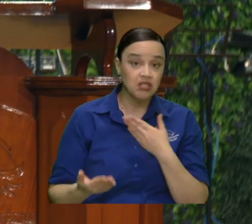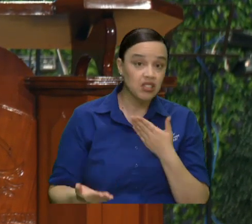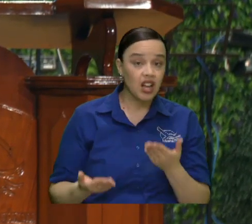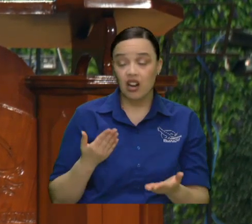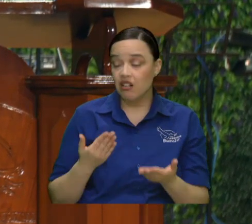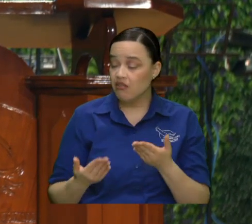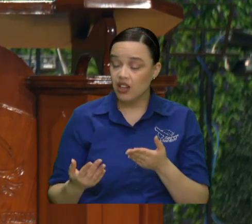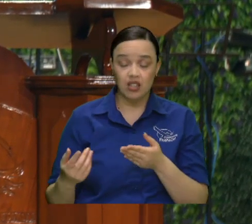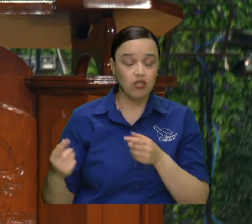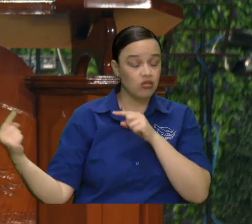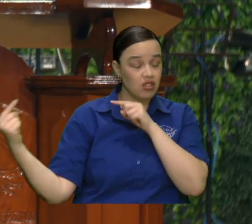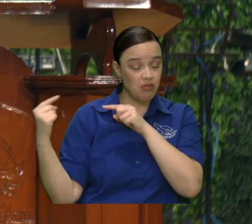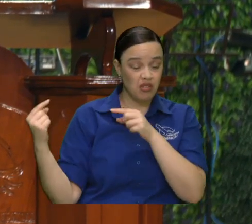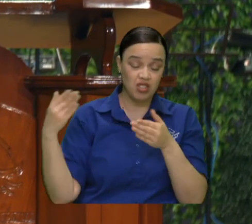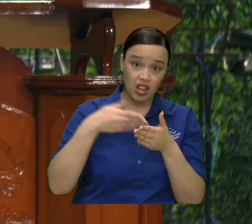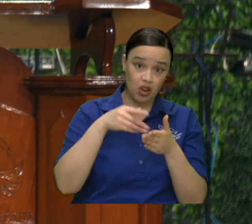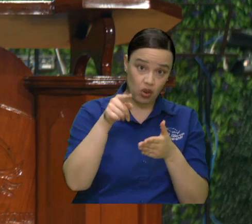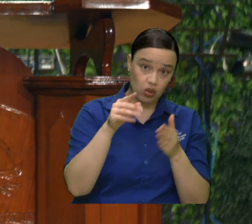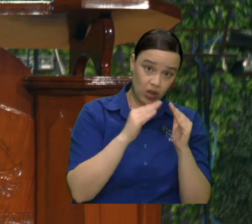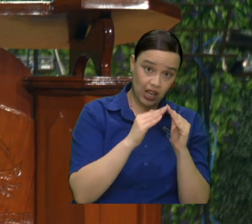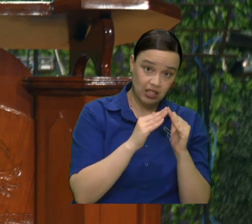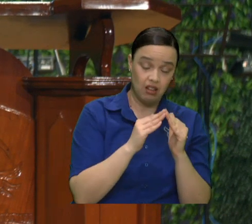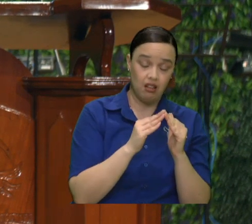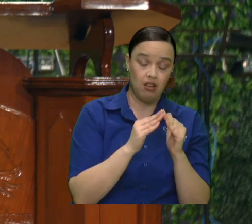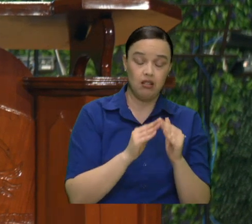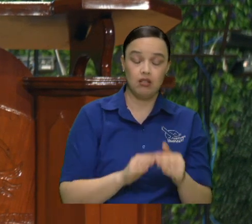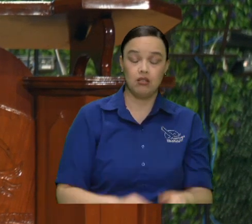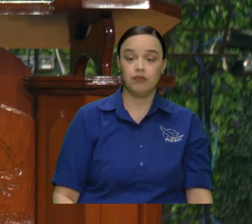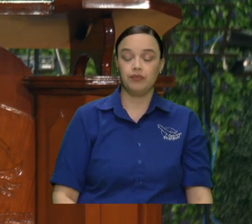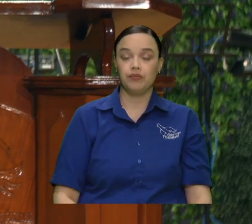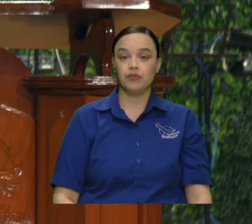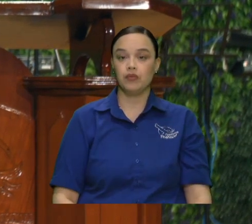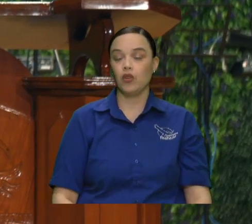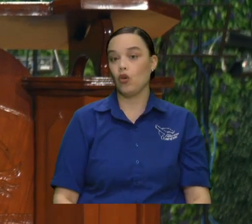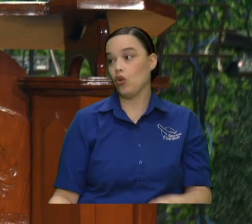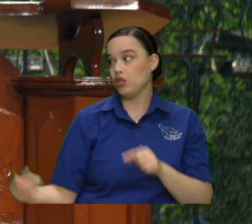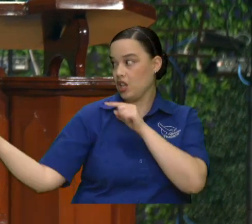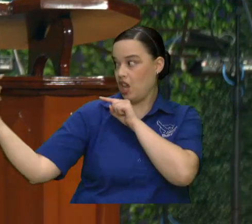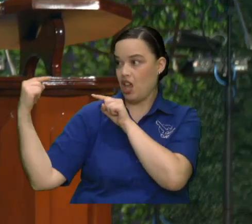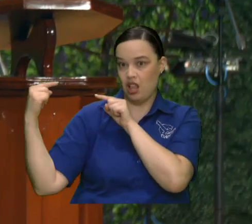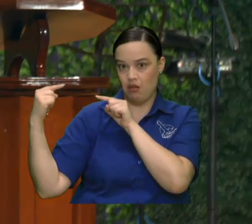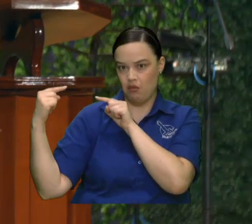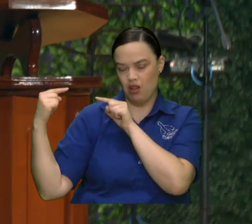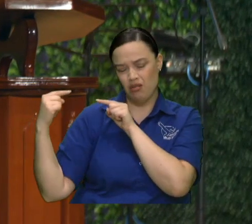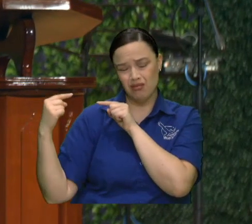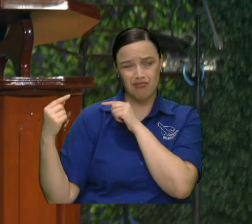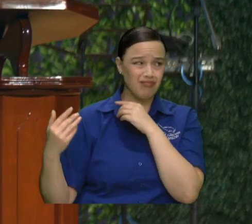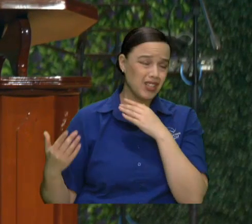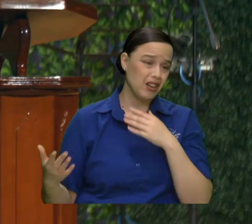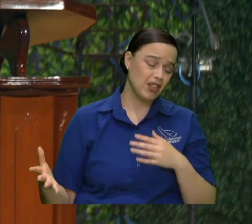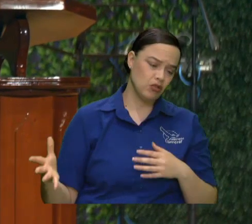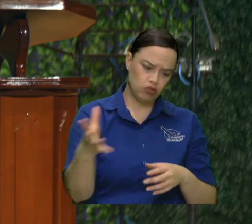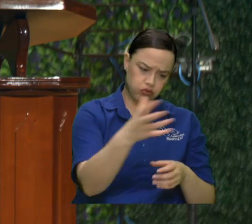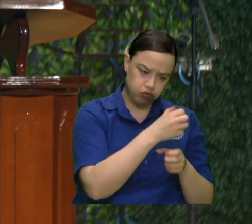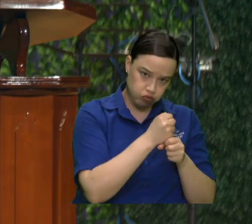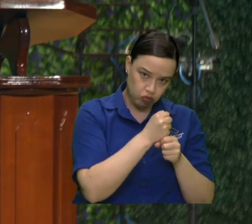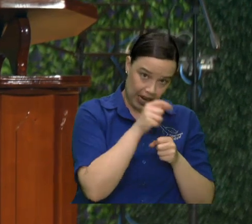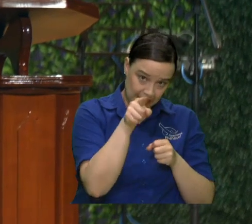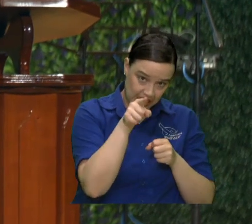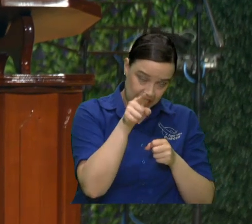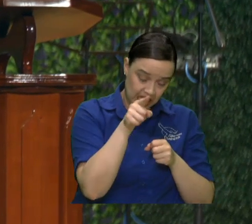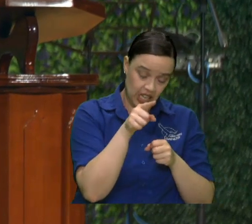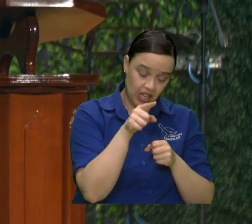cosecha seguramente tus enemigos te han agarrado en el peor momento y alguno de